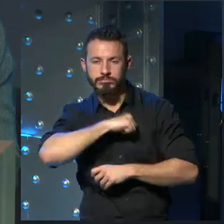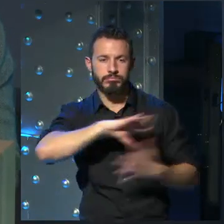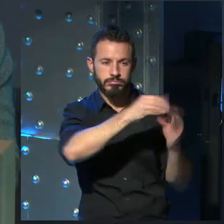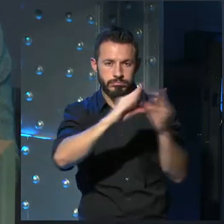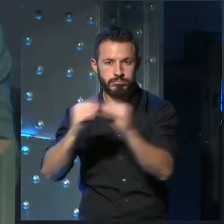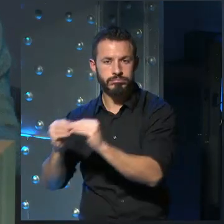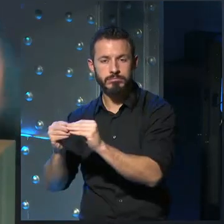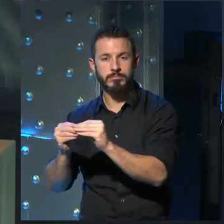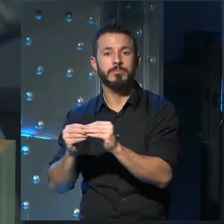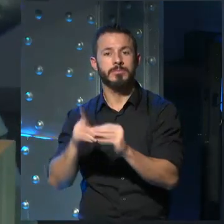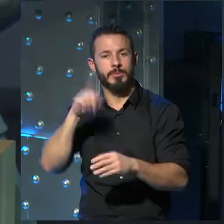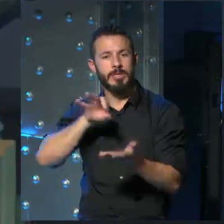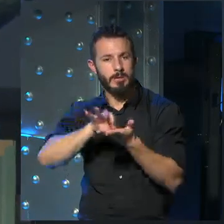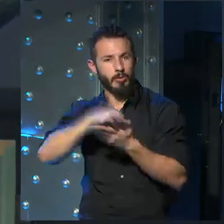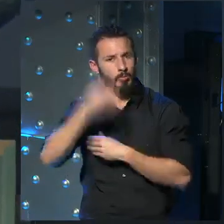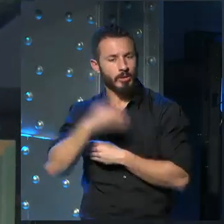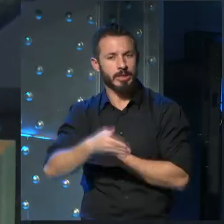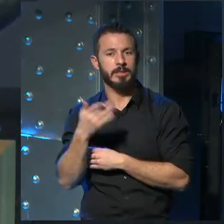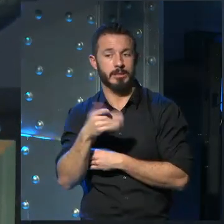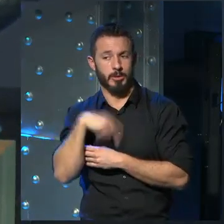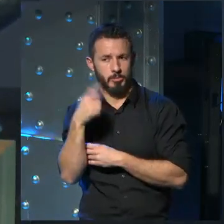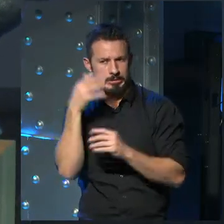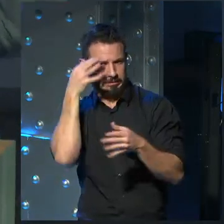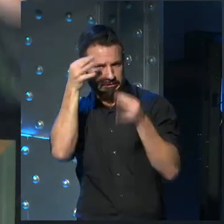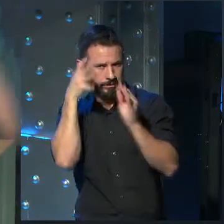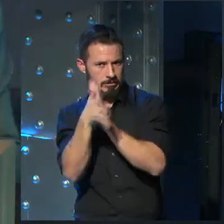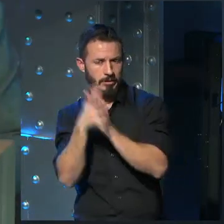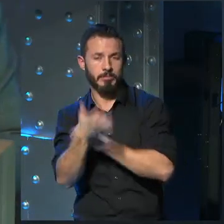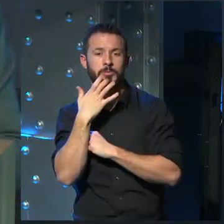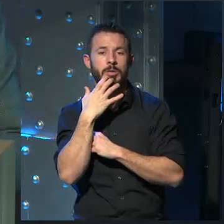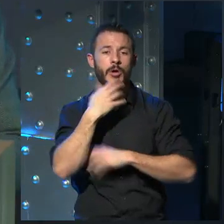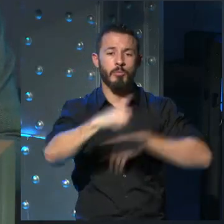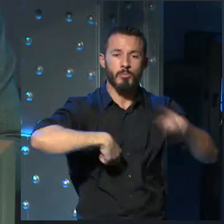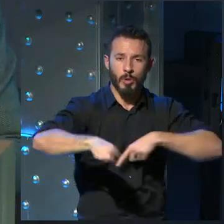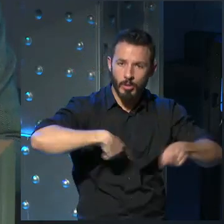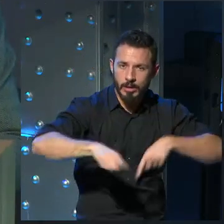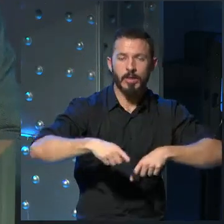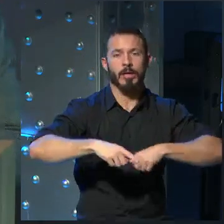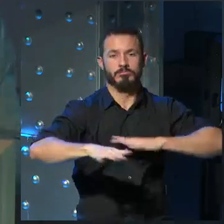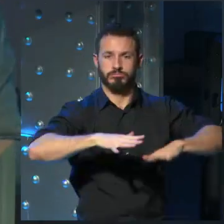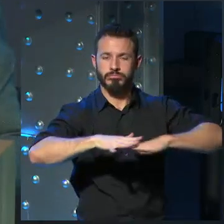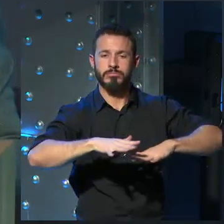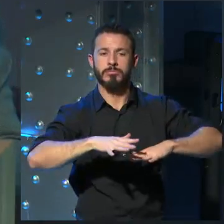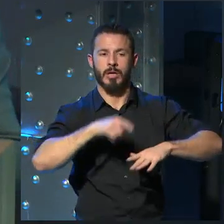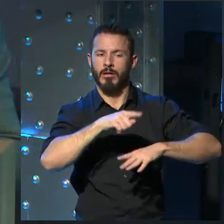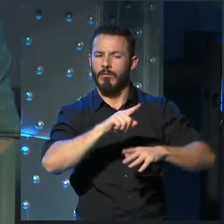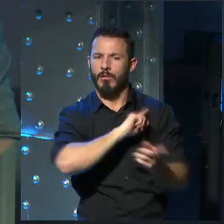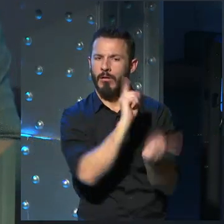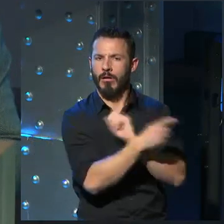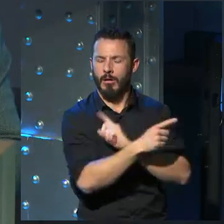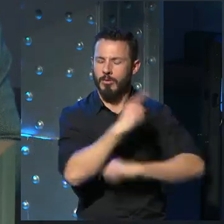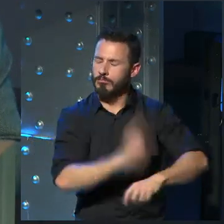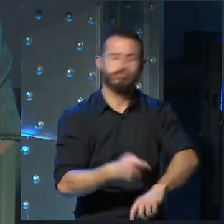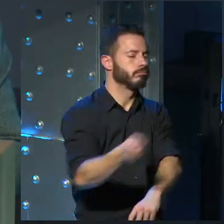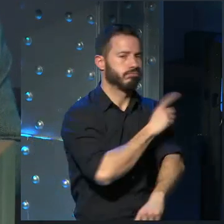servicios tan críticos, y supongo que hablarán después con más detalle. En el ámbito de la movilidad y el transporte va a haber un cambio radical.